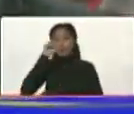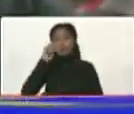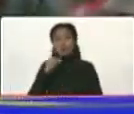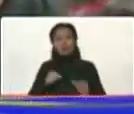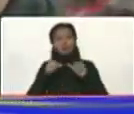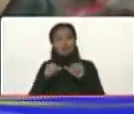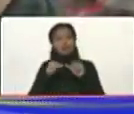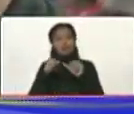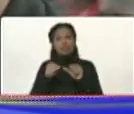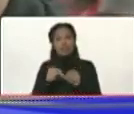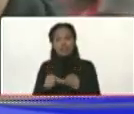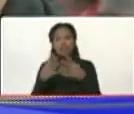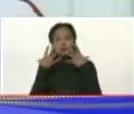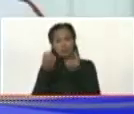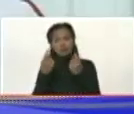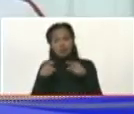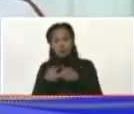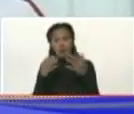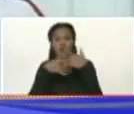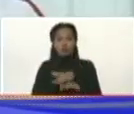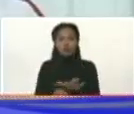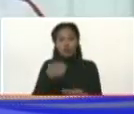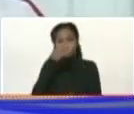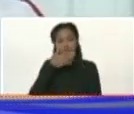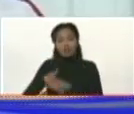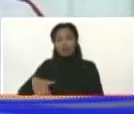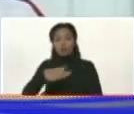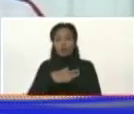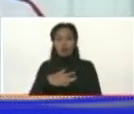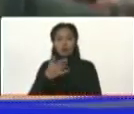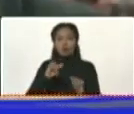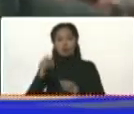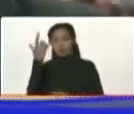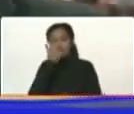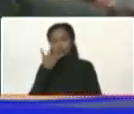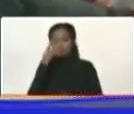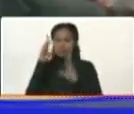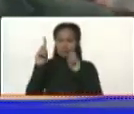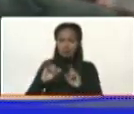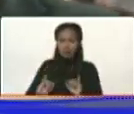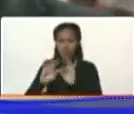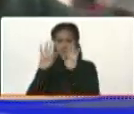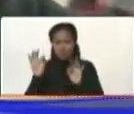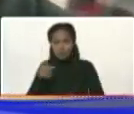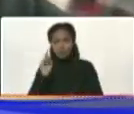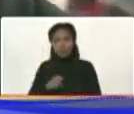continúa esa comprensión de la inclusión del pueblo afrovenezolano con decisión.